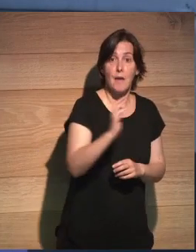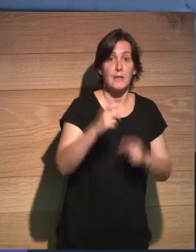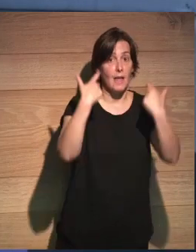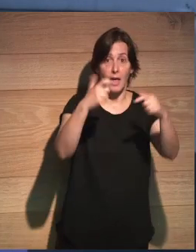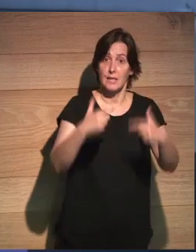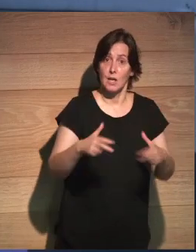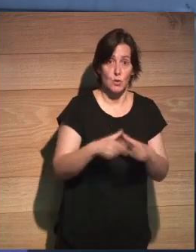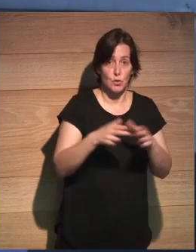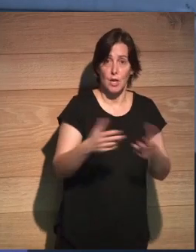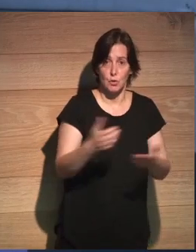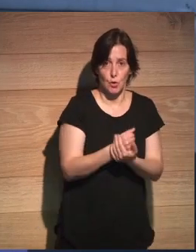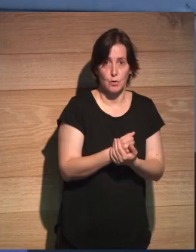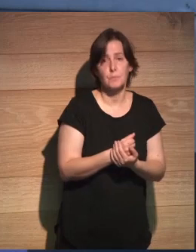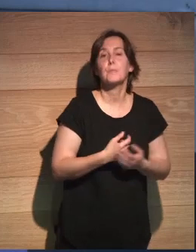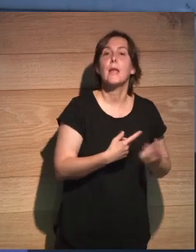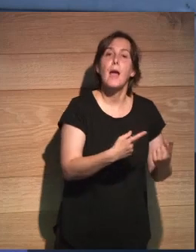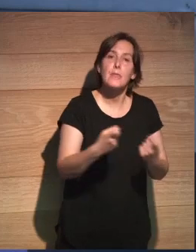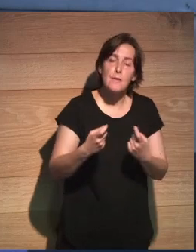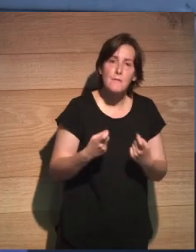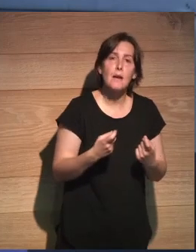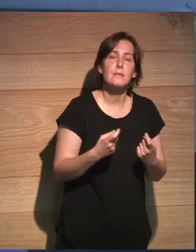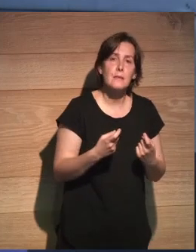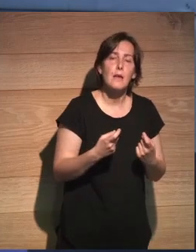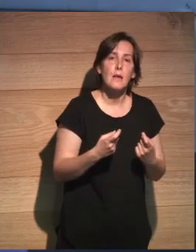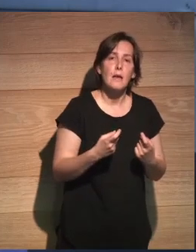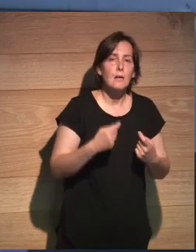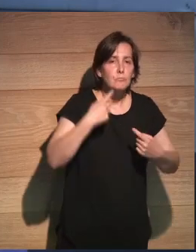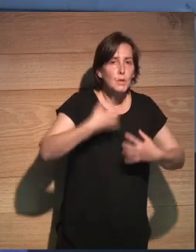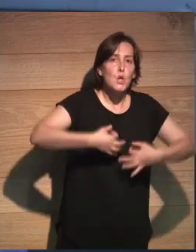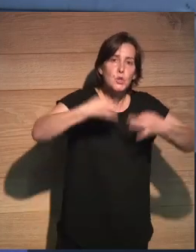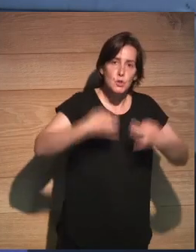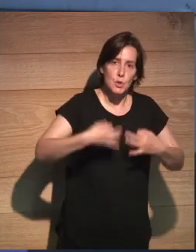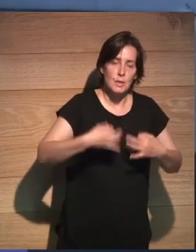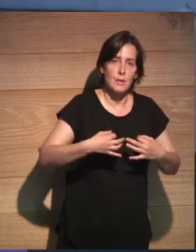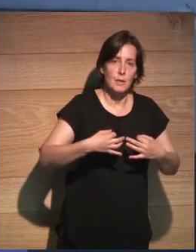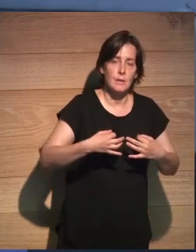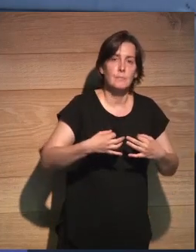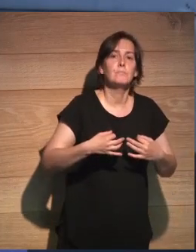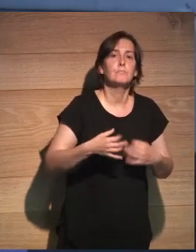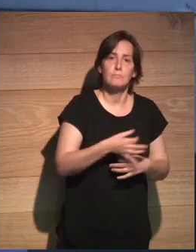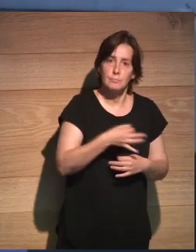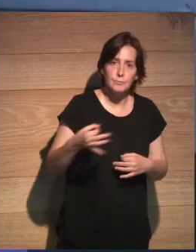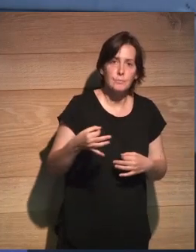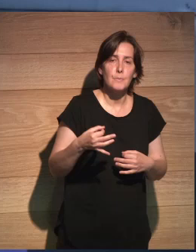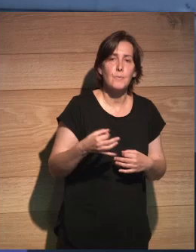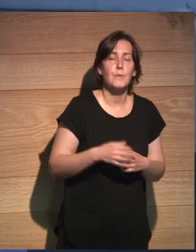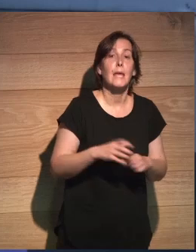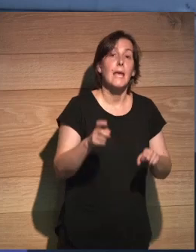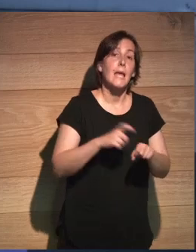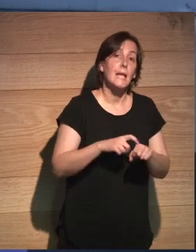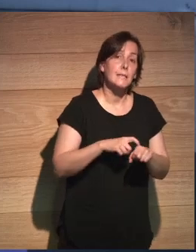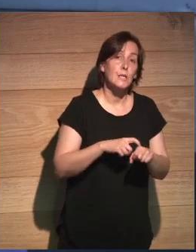sociales. Y es necesario que se llegue de una forma sólida, de una forma con rigor y desde luego con un